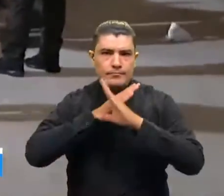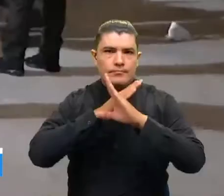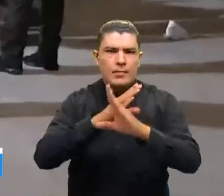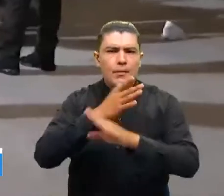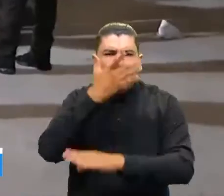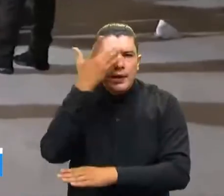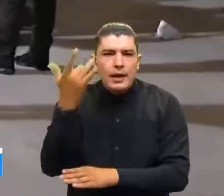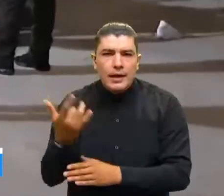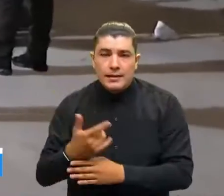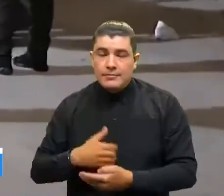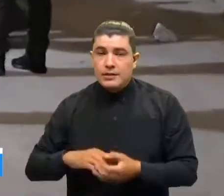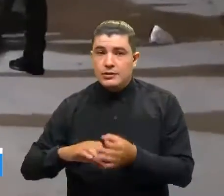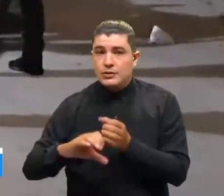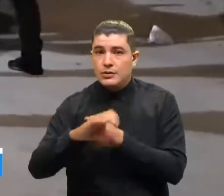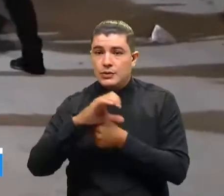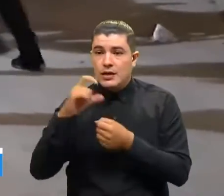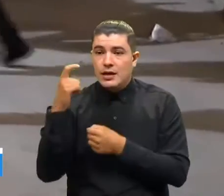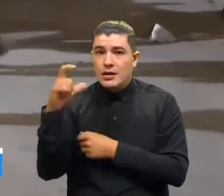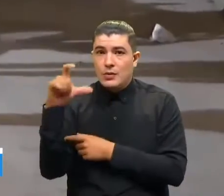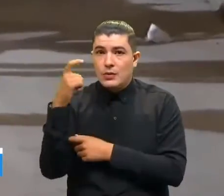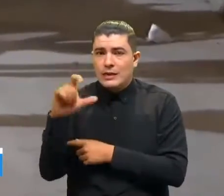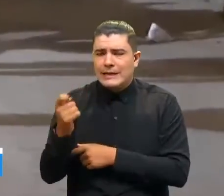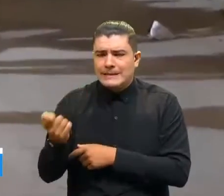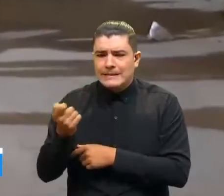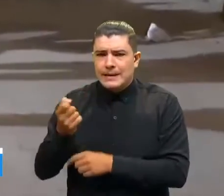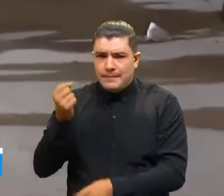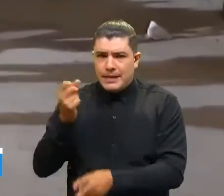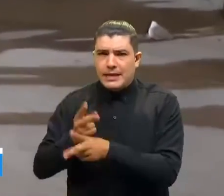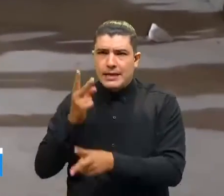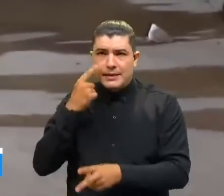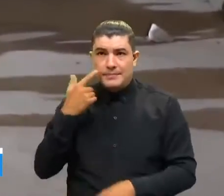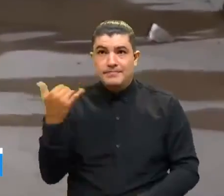hechos delincuenciales derivados por los anuncios realizados por los posibles grupos armados.